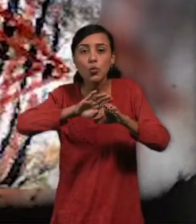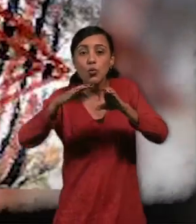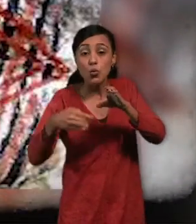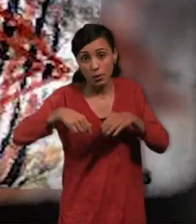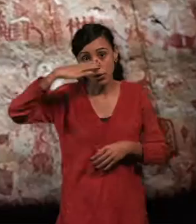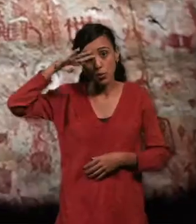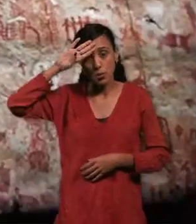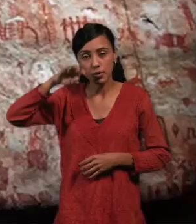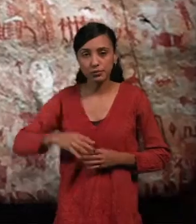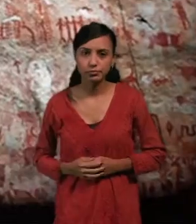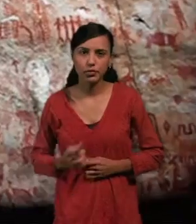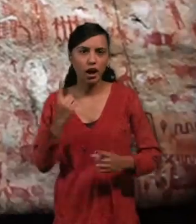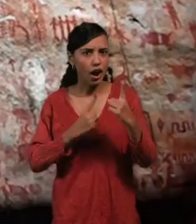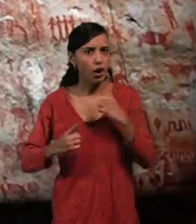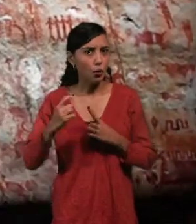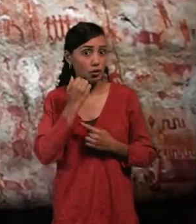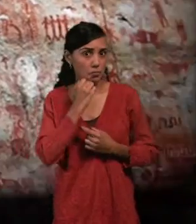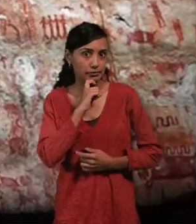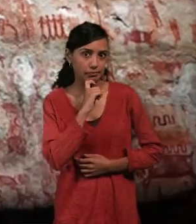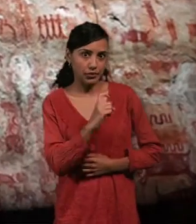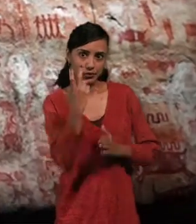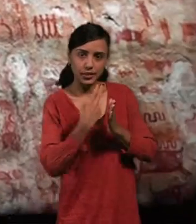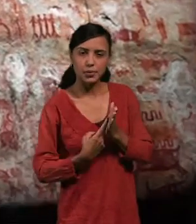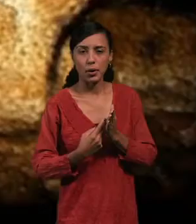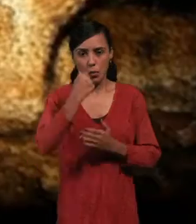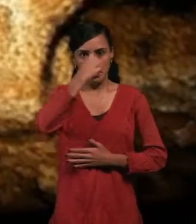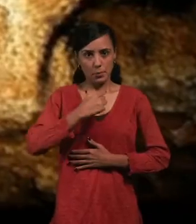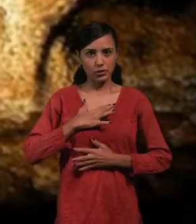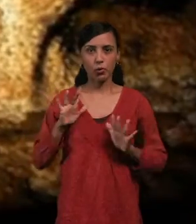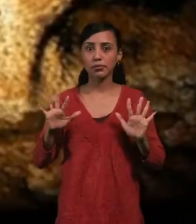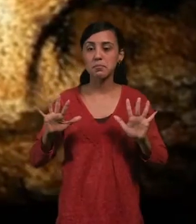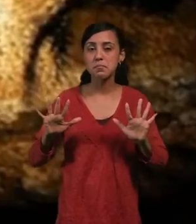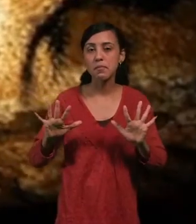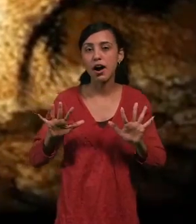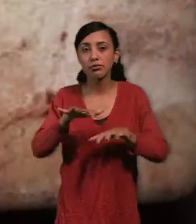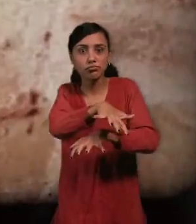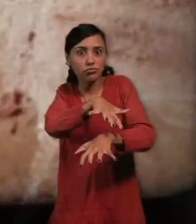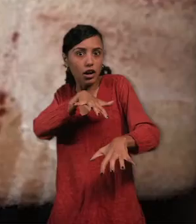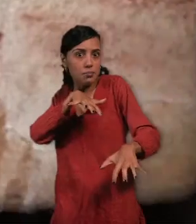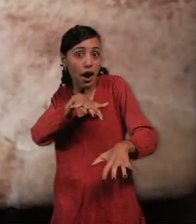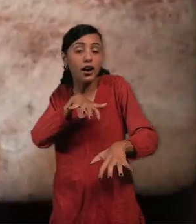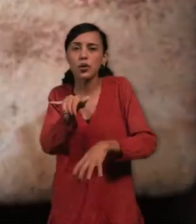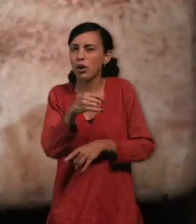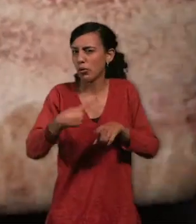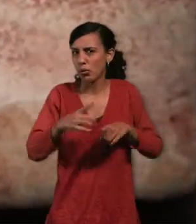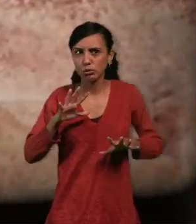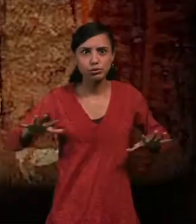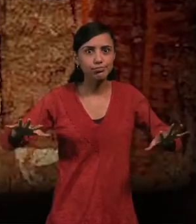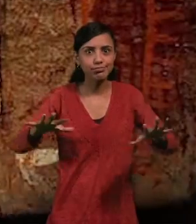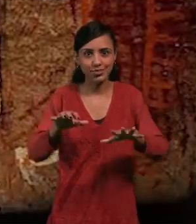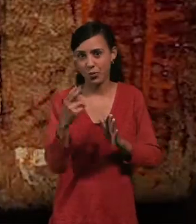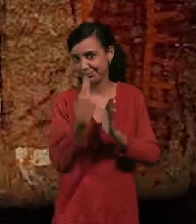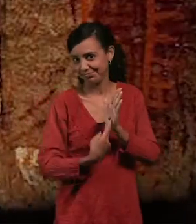cuevas de Cuba. Existen pinturas rupestres más complejas, con figuras humanas, huellas de manos, animales salvajes y otros elementos del entorno.